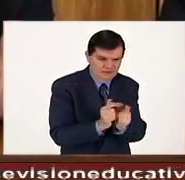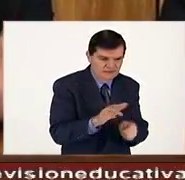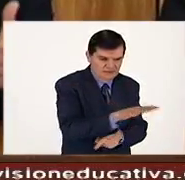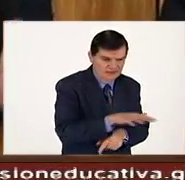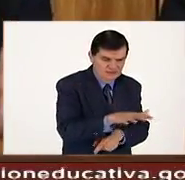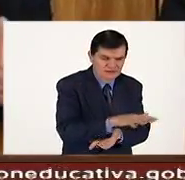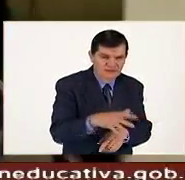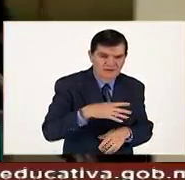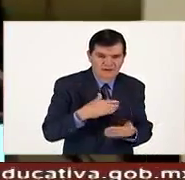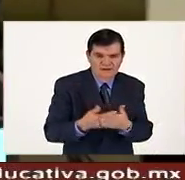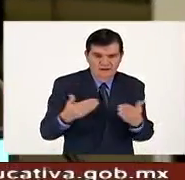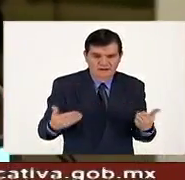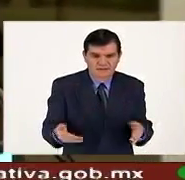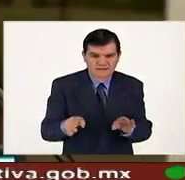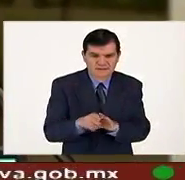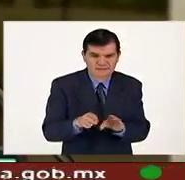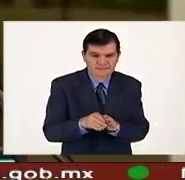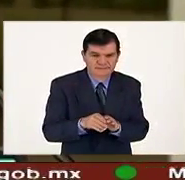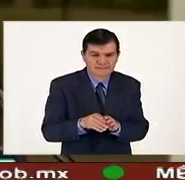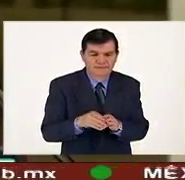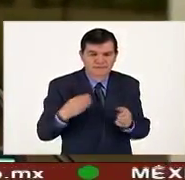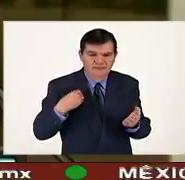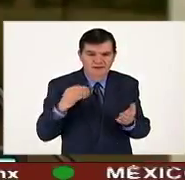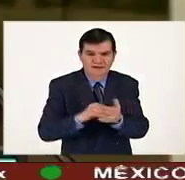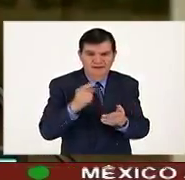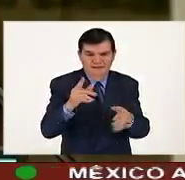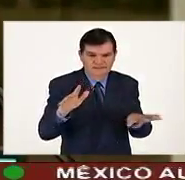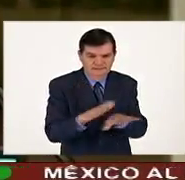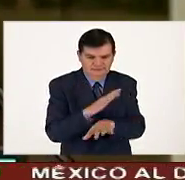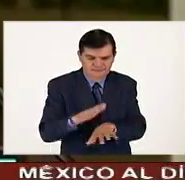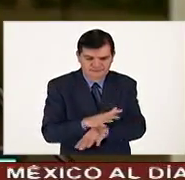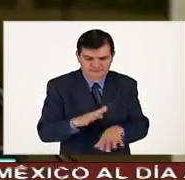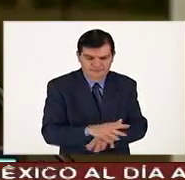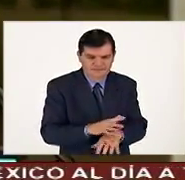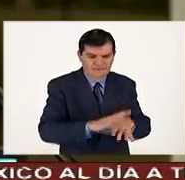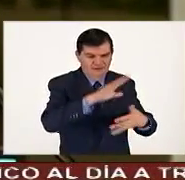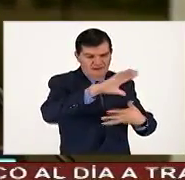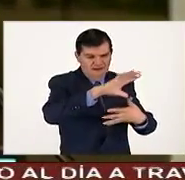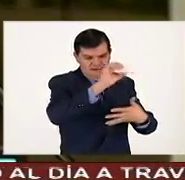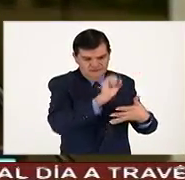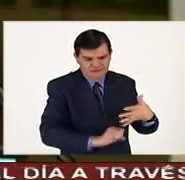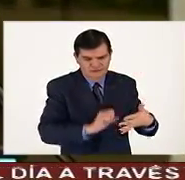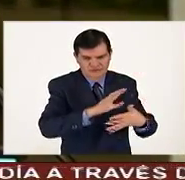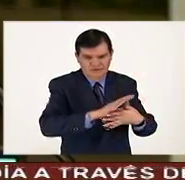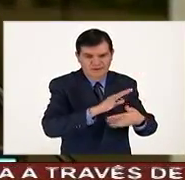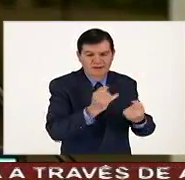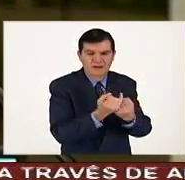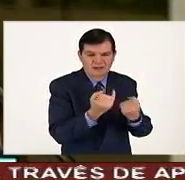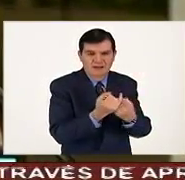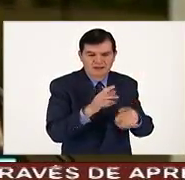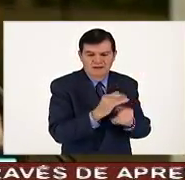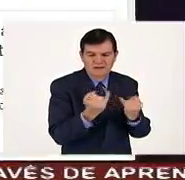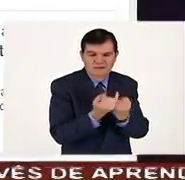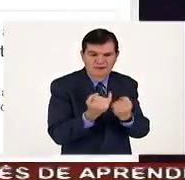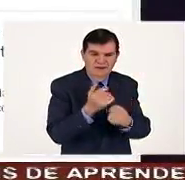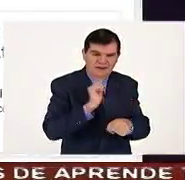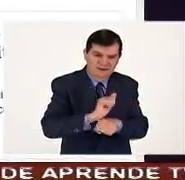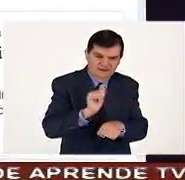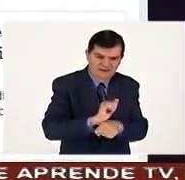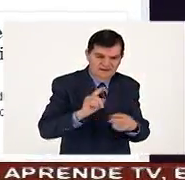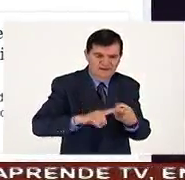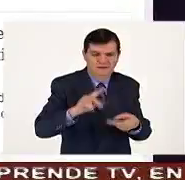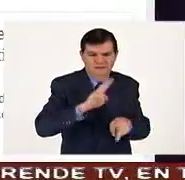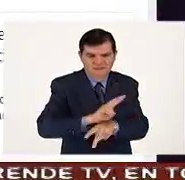y bueno, pues así ahora hablamos justamente de estos cambios que están sucediendo en Sudamérica junto con Venezuela y ahora, bueno, Argentina primero y ahora